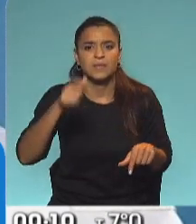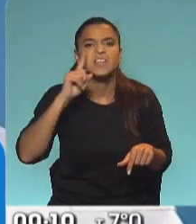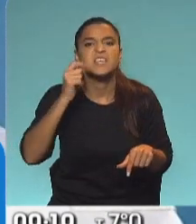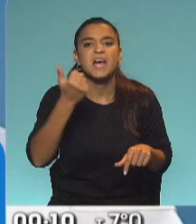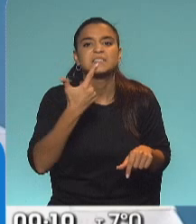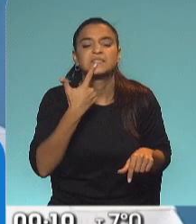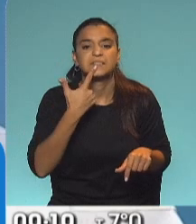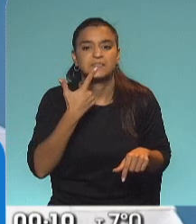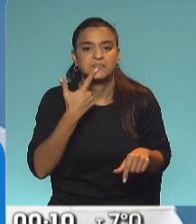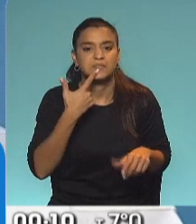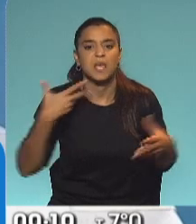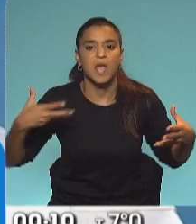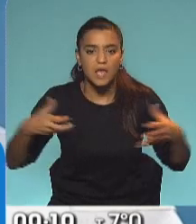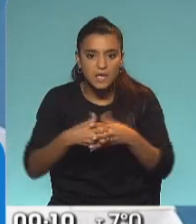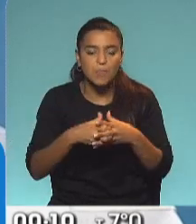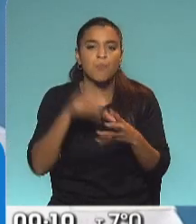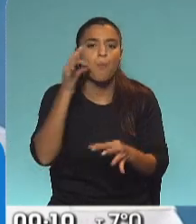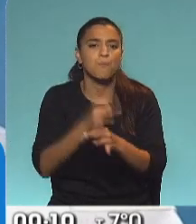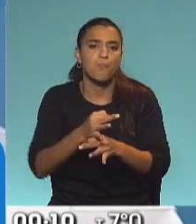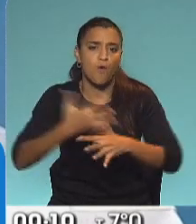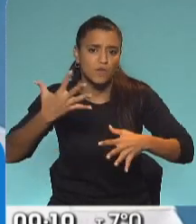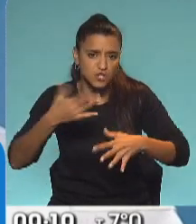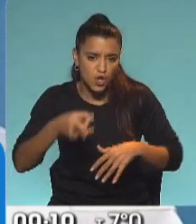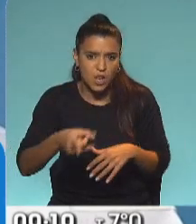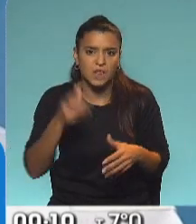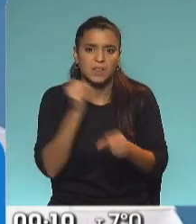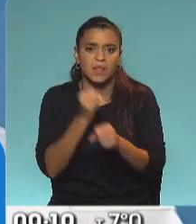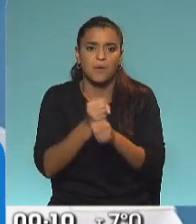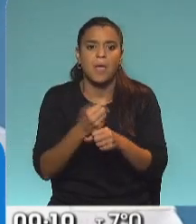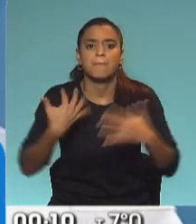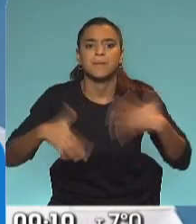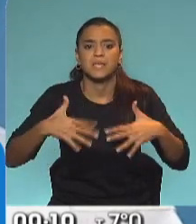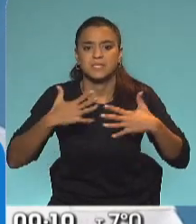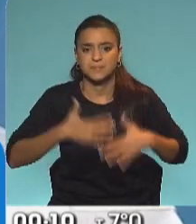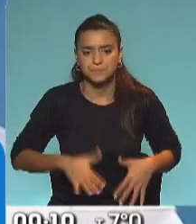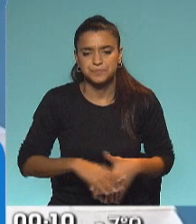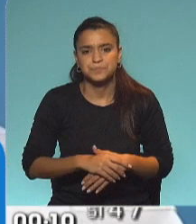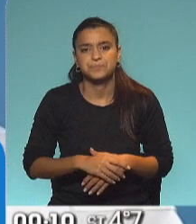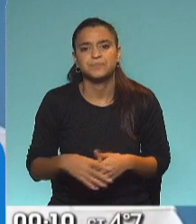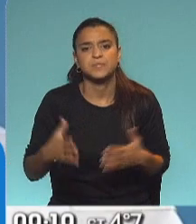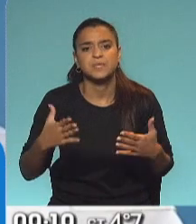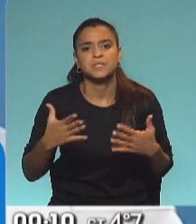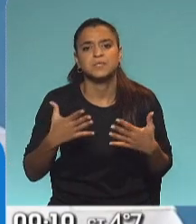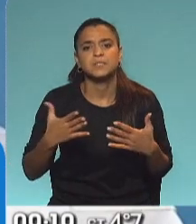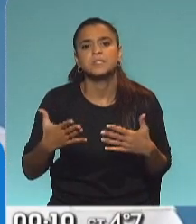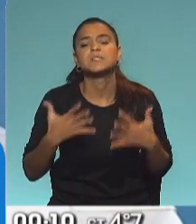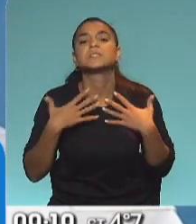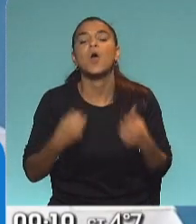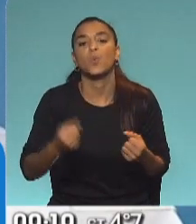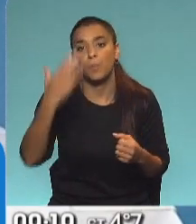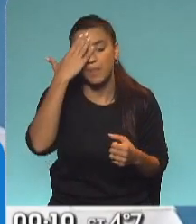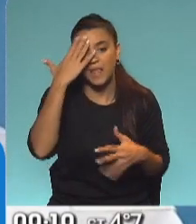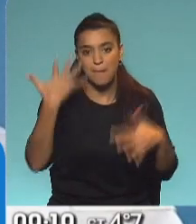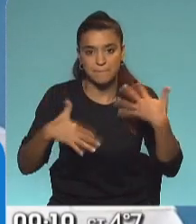IASC, de un equipo de expertos que trabaja en emergencias humanitarias, salud mental en emergencias